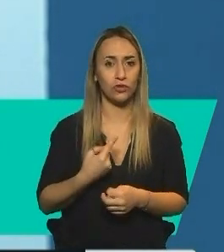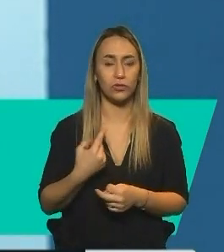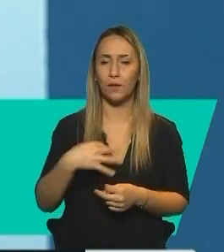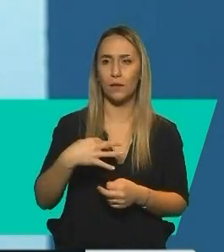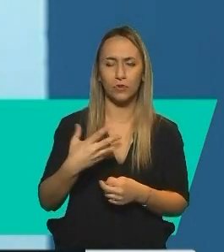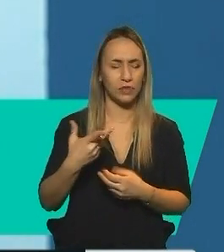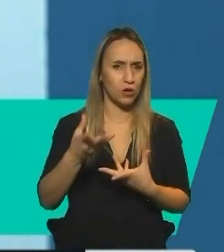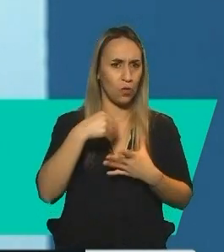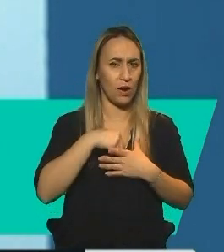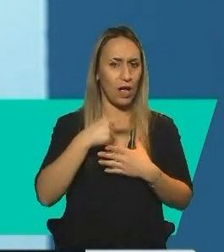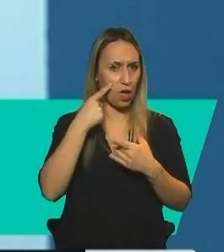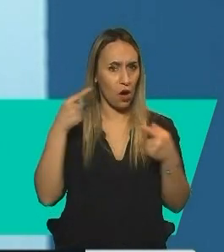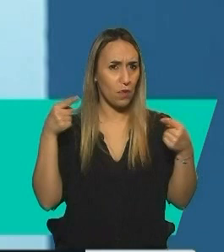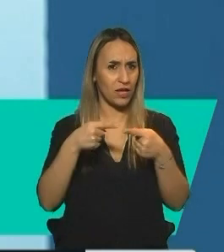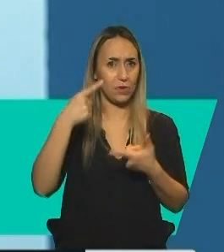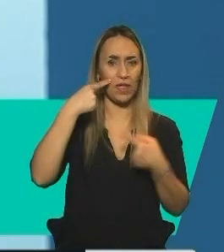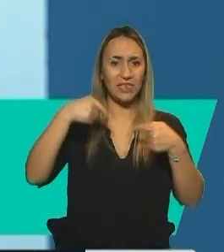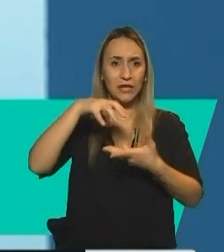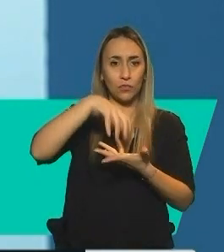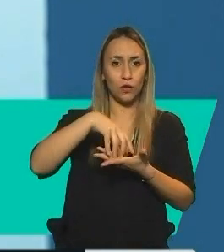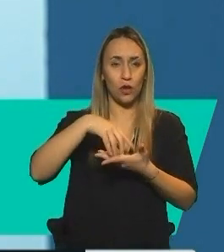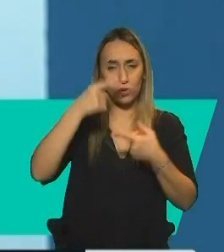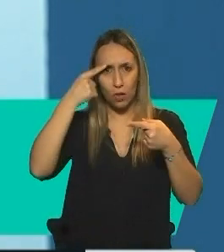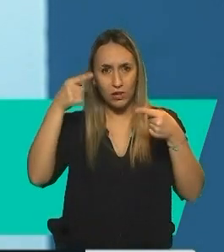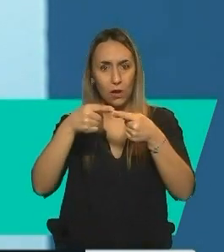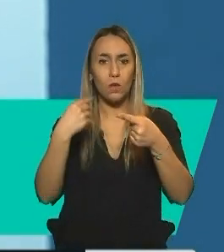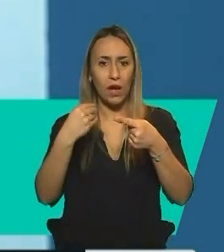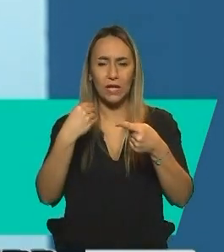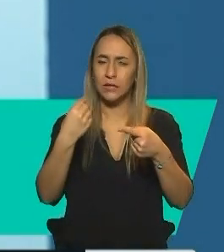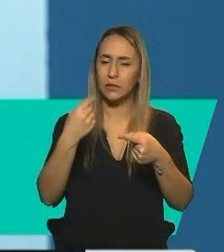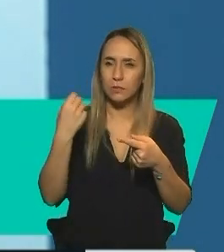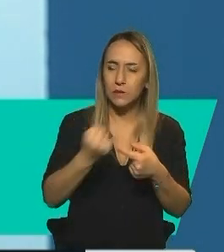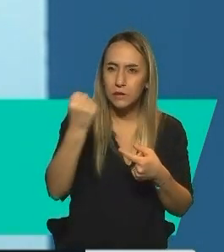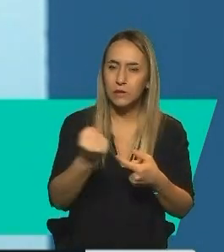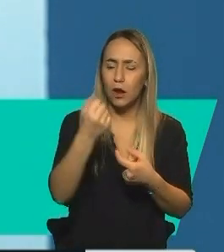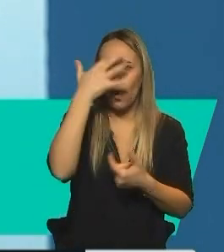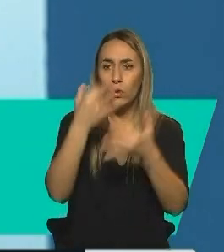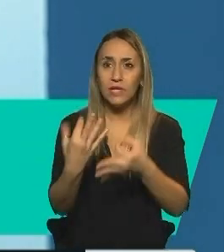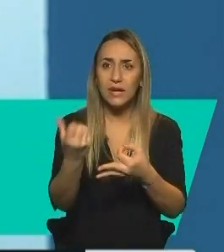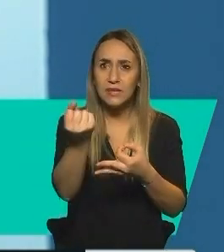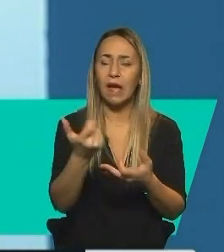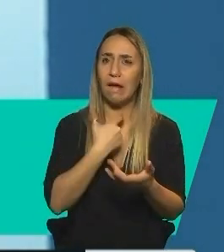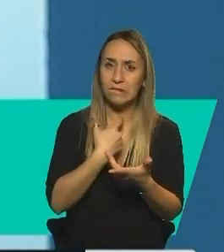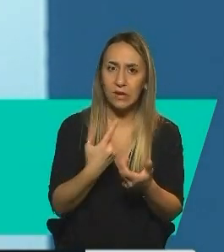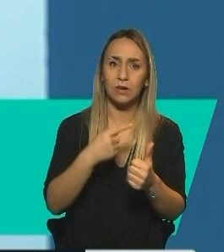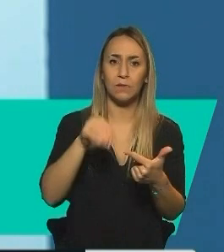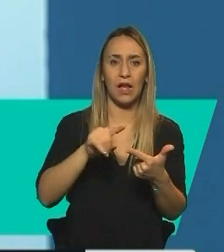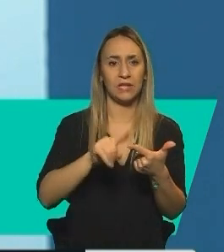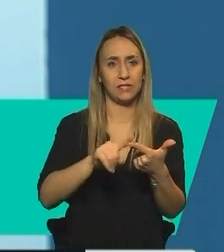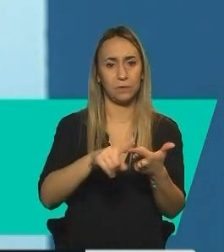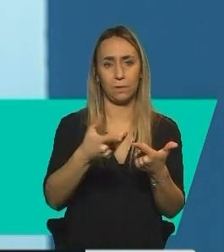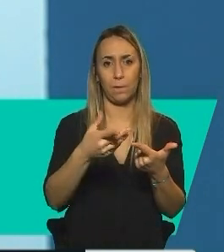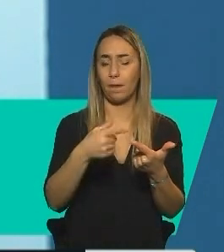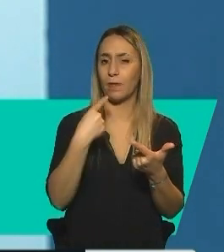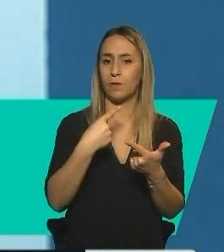añadir a nuestra misión institucional la misión de la prosecución de justicia, la insignia que tenemos en cuanto